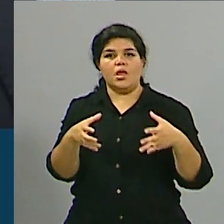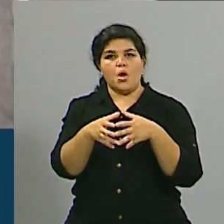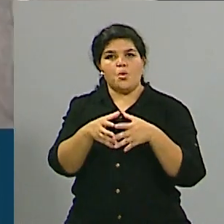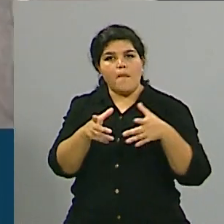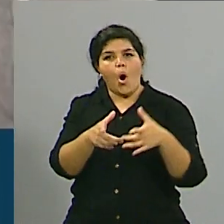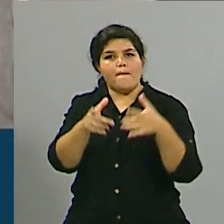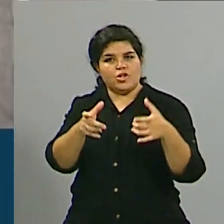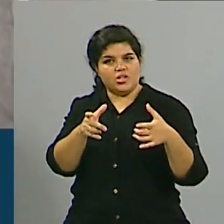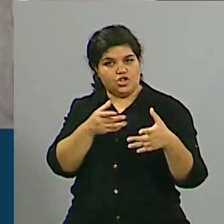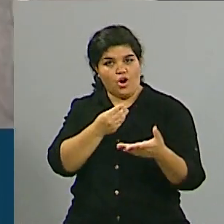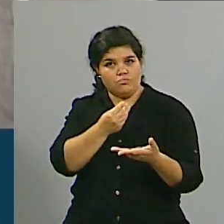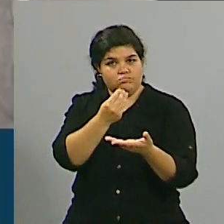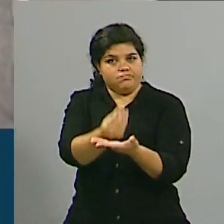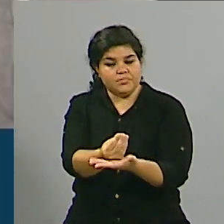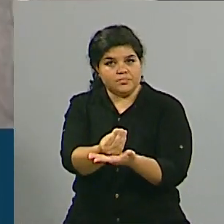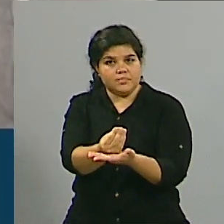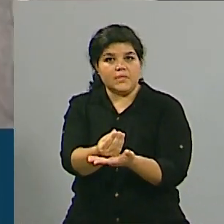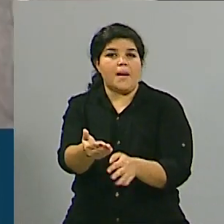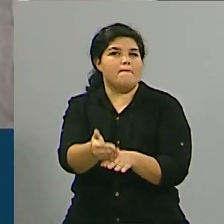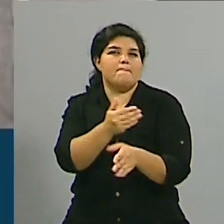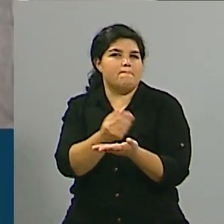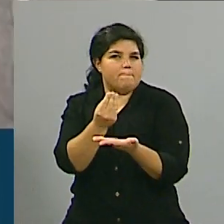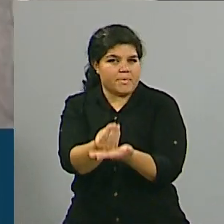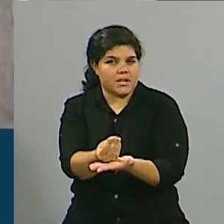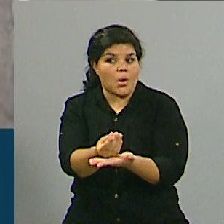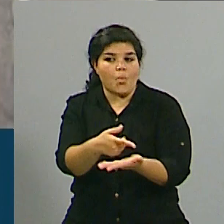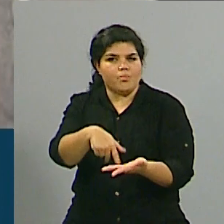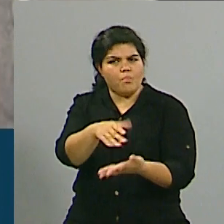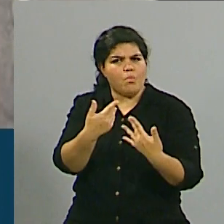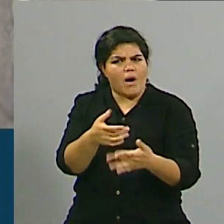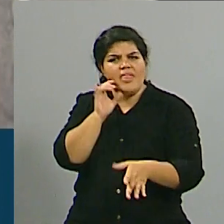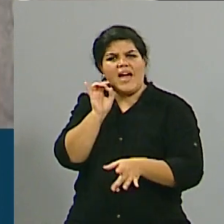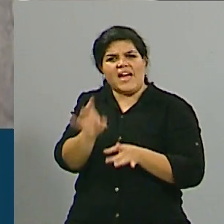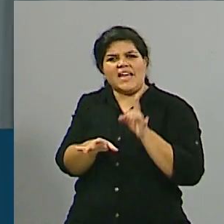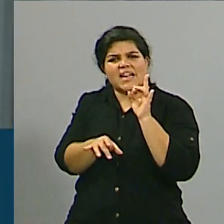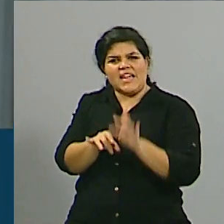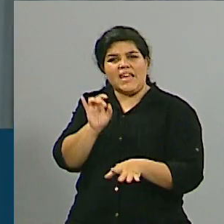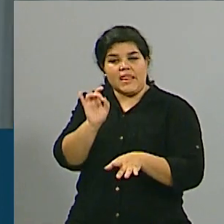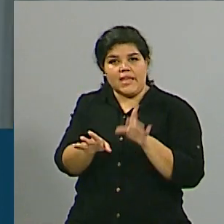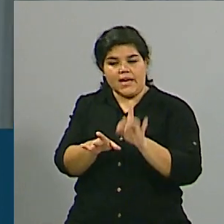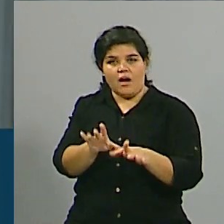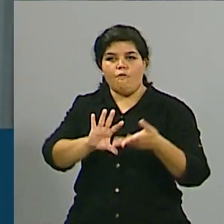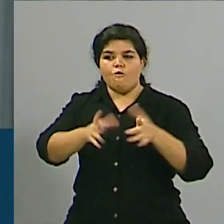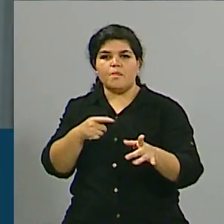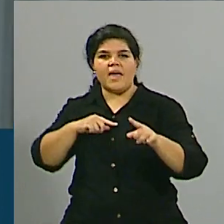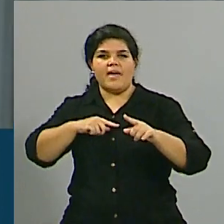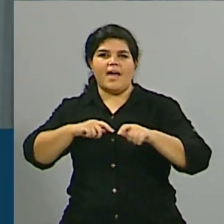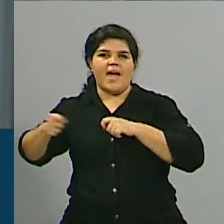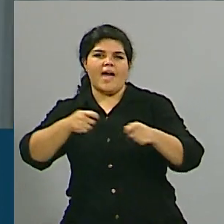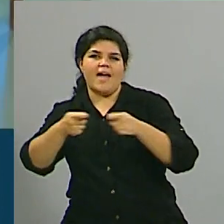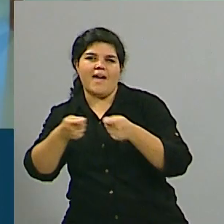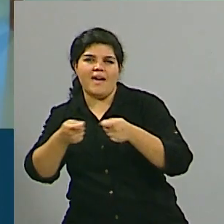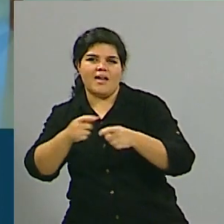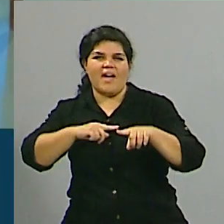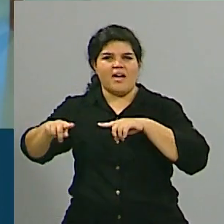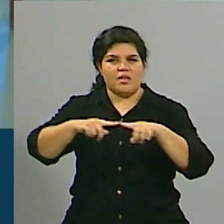departamento, de pronto ser un poco más críticos, ¿no? de lo que es la gestión actual y de cómo tal vez se ha venido dando en